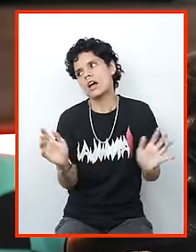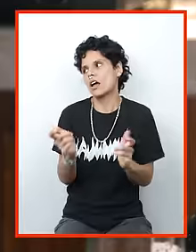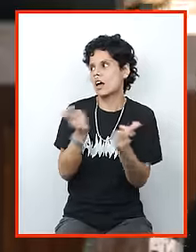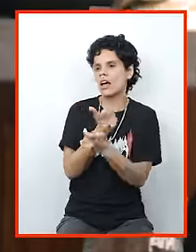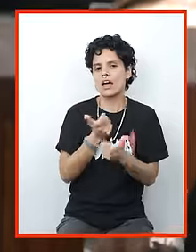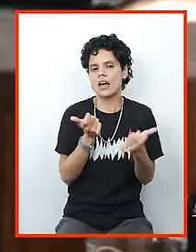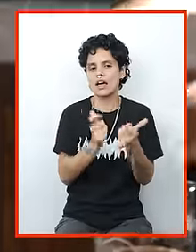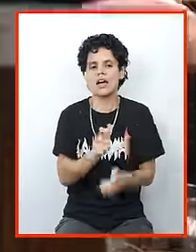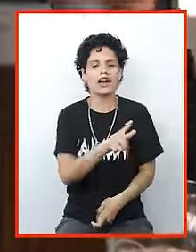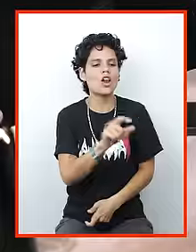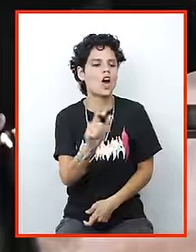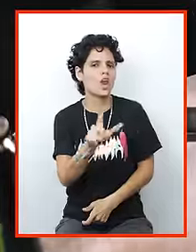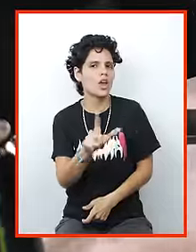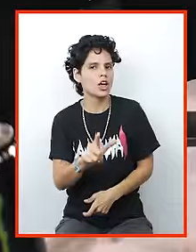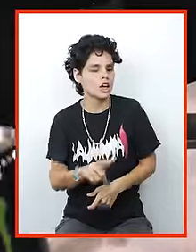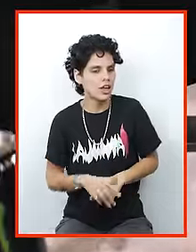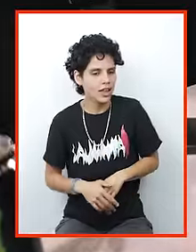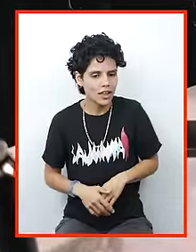LOL.